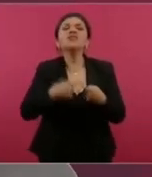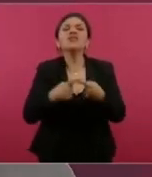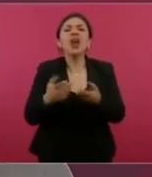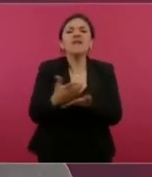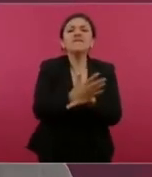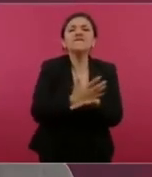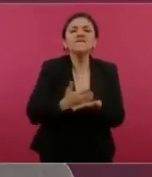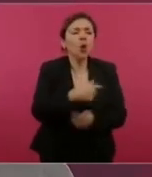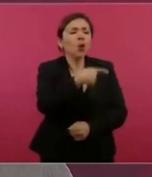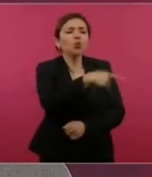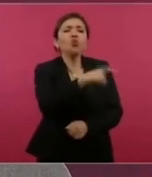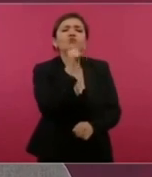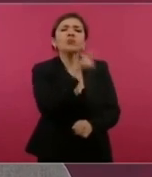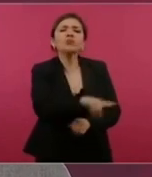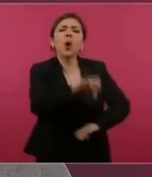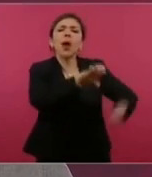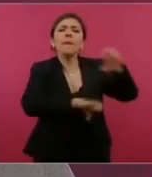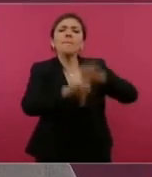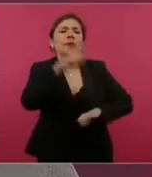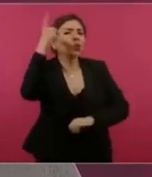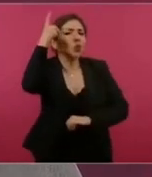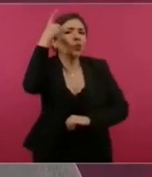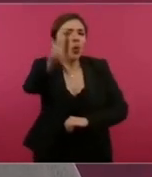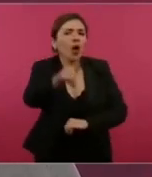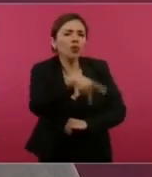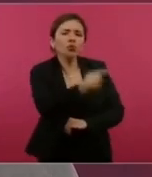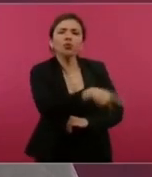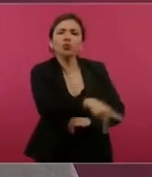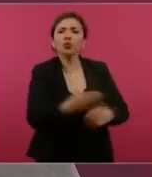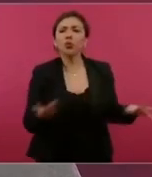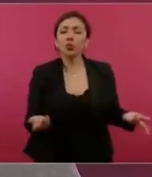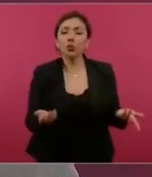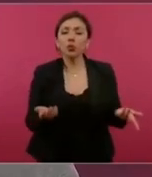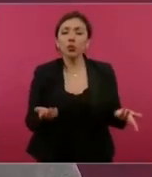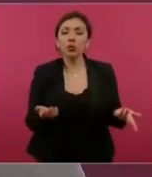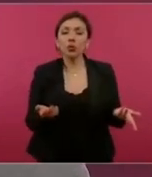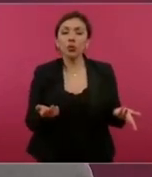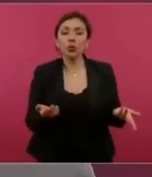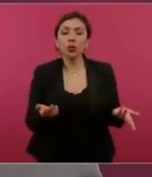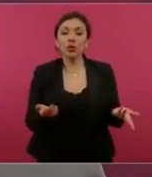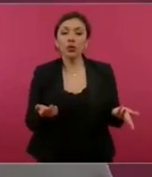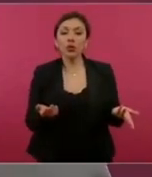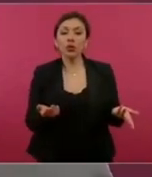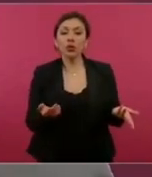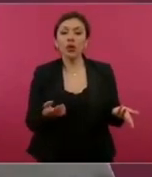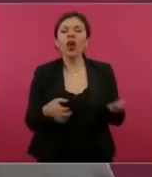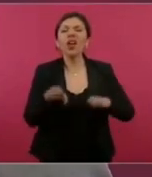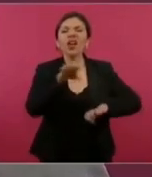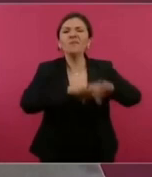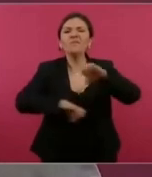de